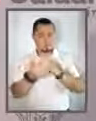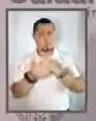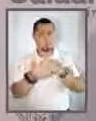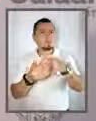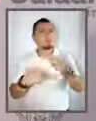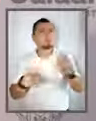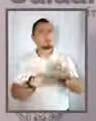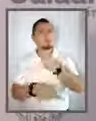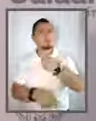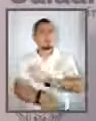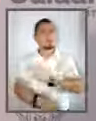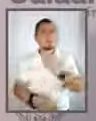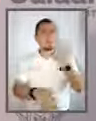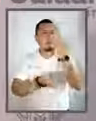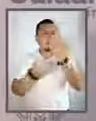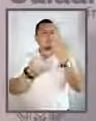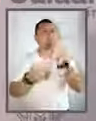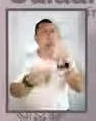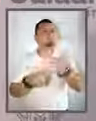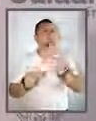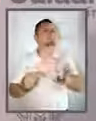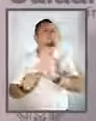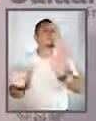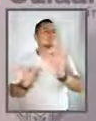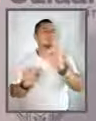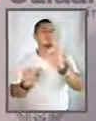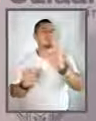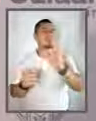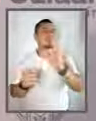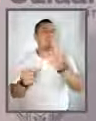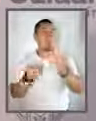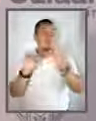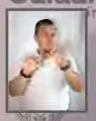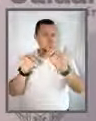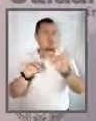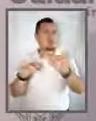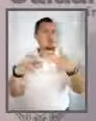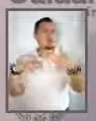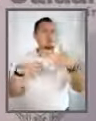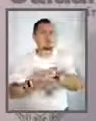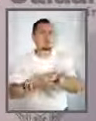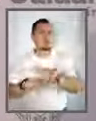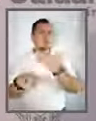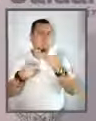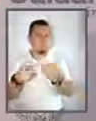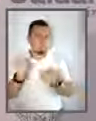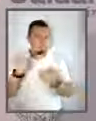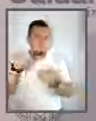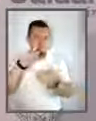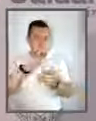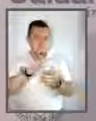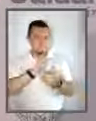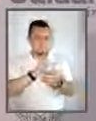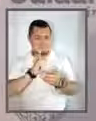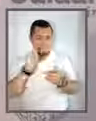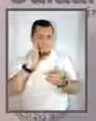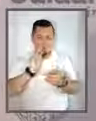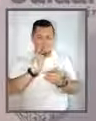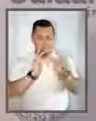prueba sin las condiciones técnicas y científicas mínimas, sino que esta